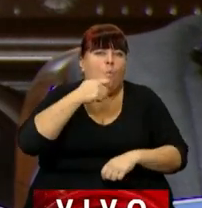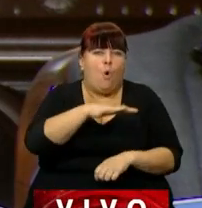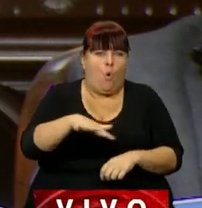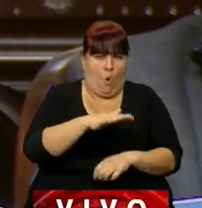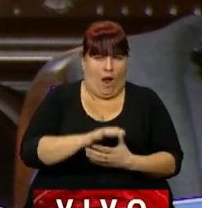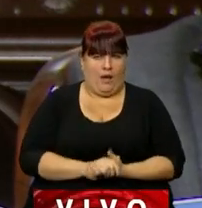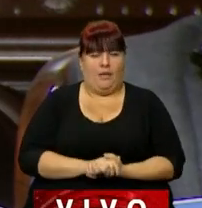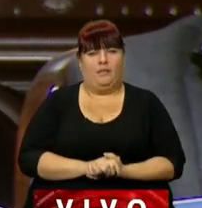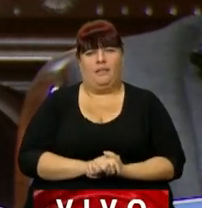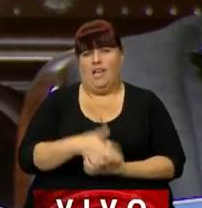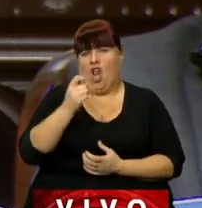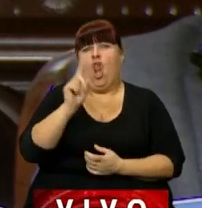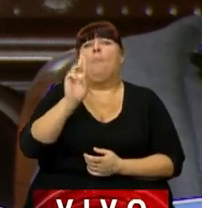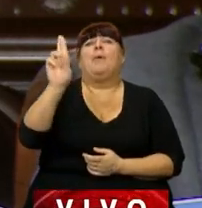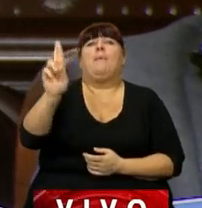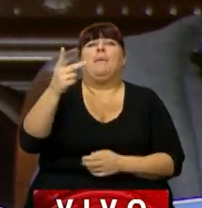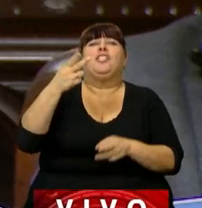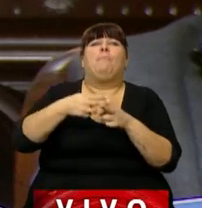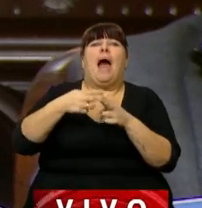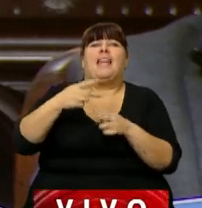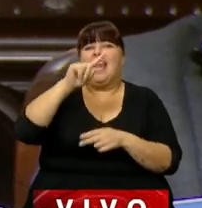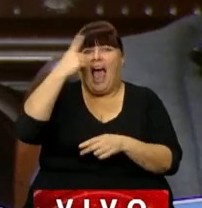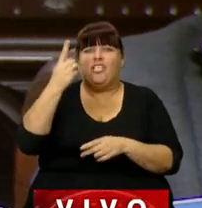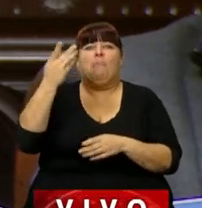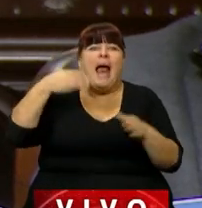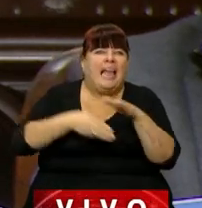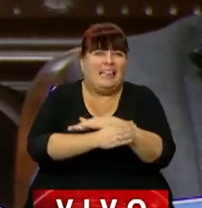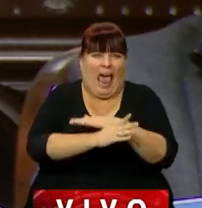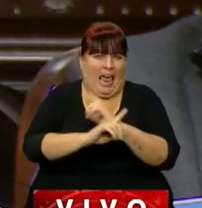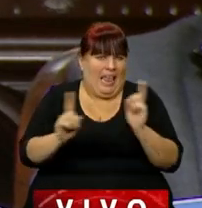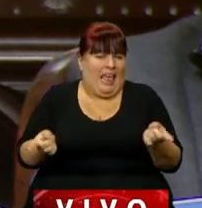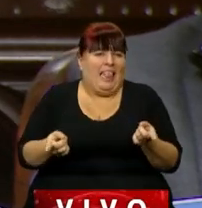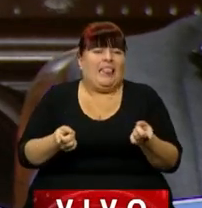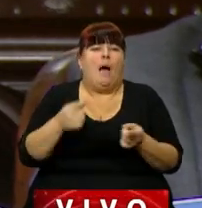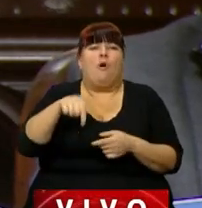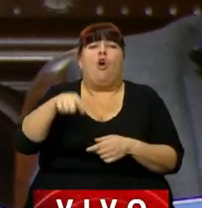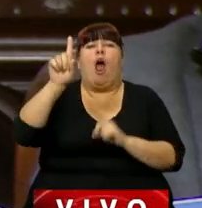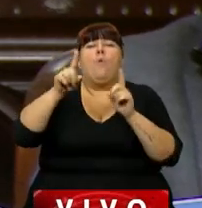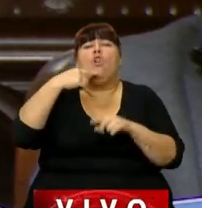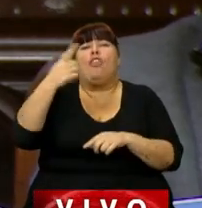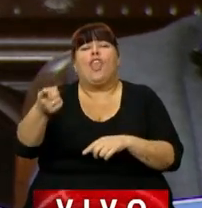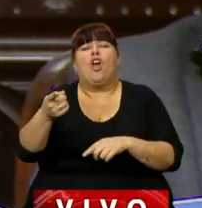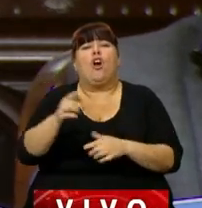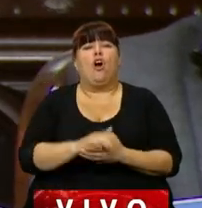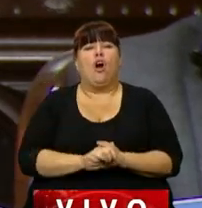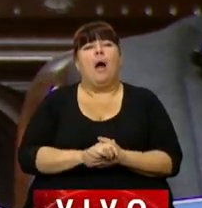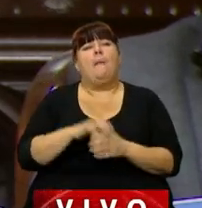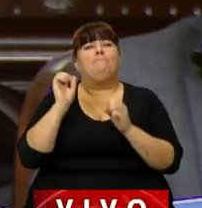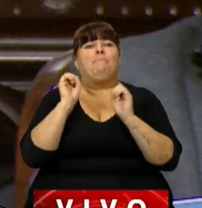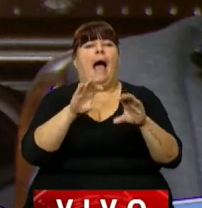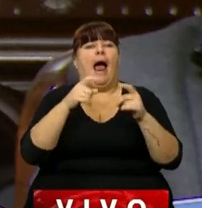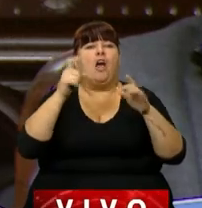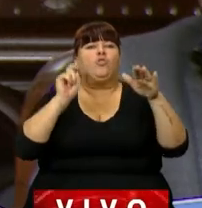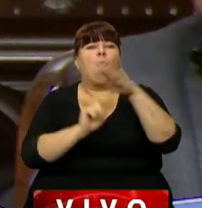no van a pedir permiso al director de Parques Nacionales para ingresar a la zona. Ni tampoco, como hoy decía, para tirar carga